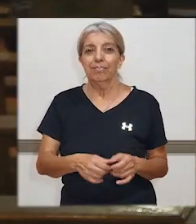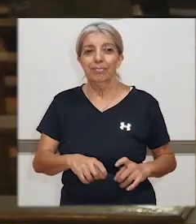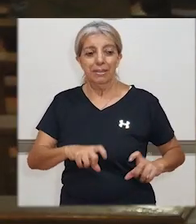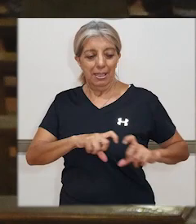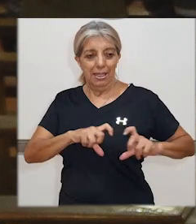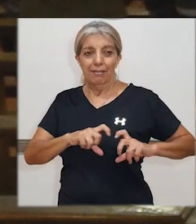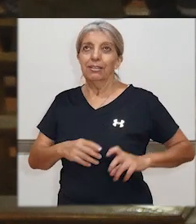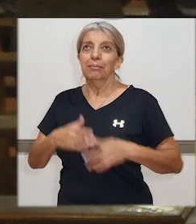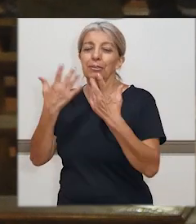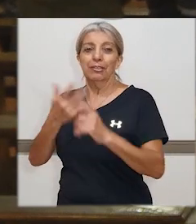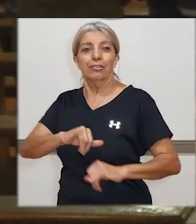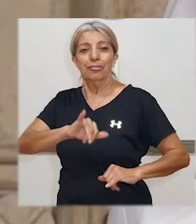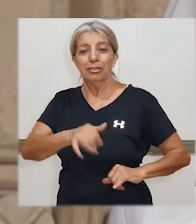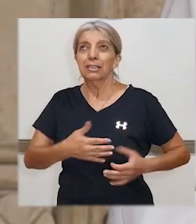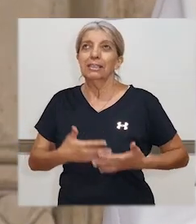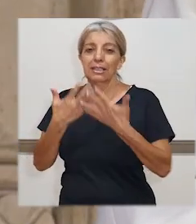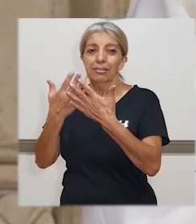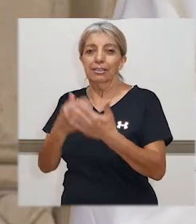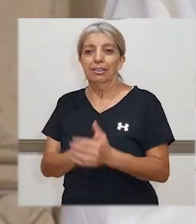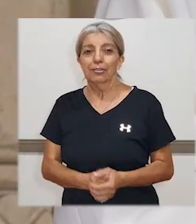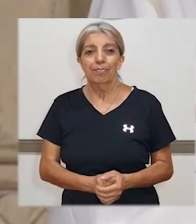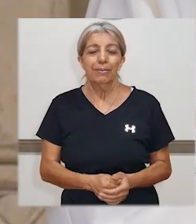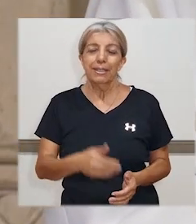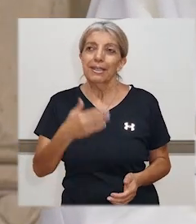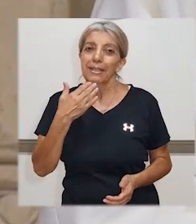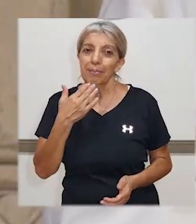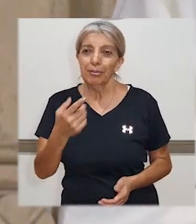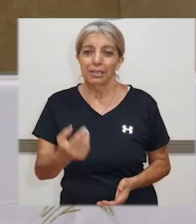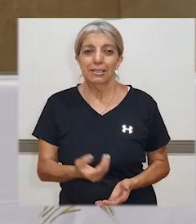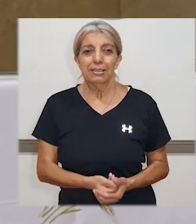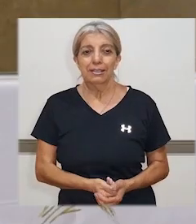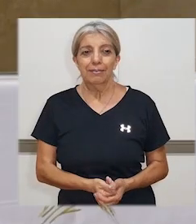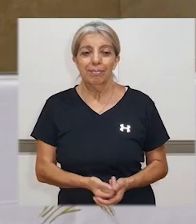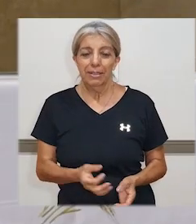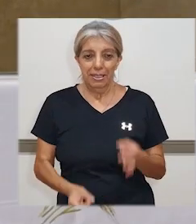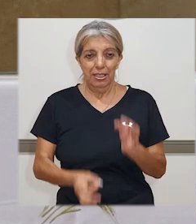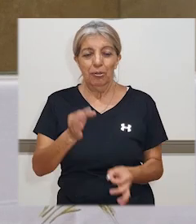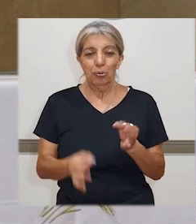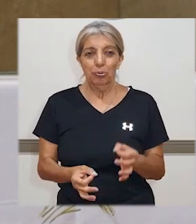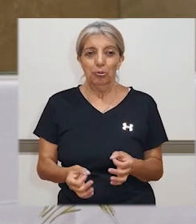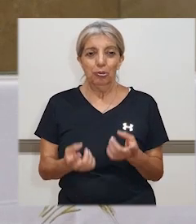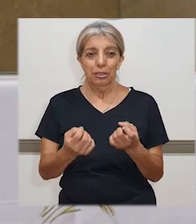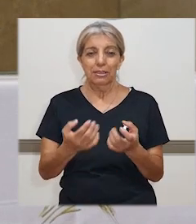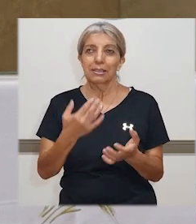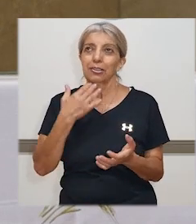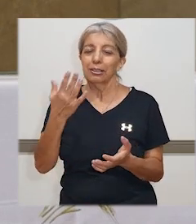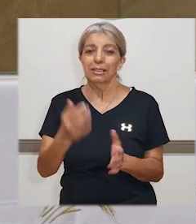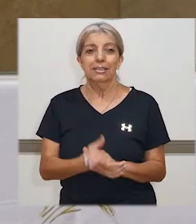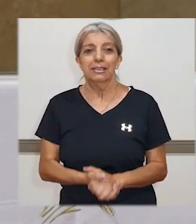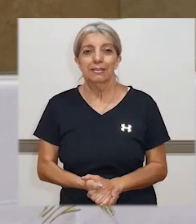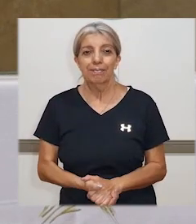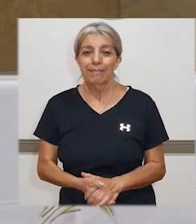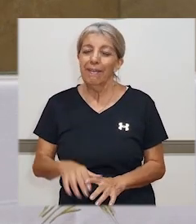tenemos levantado hacia el Señor. Demos gracias al Señor nuestro Dios. Es justo y necesario.